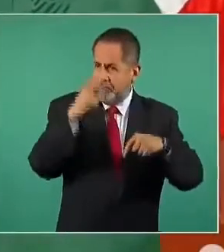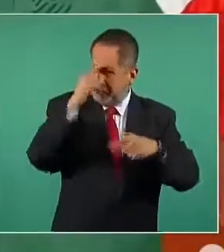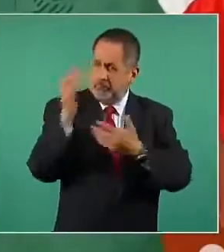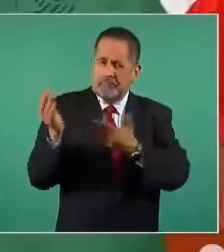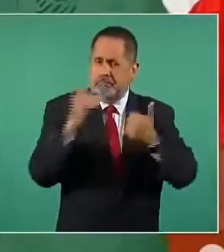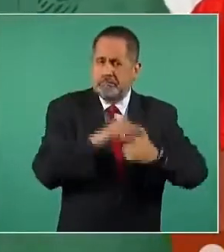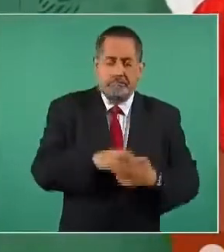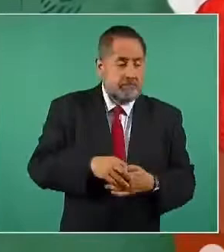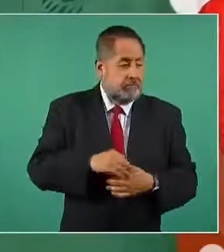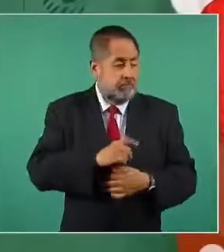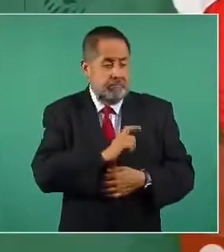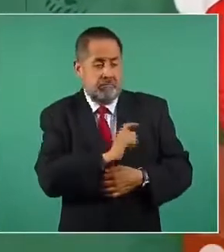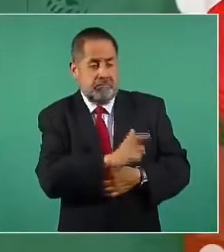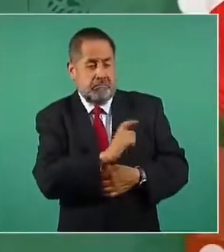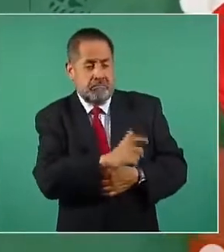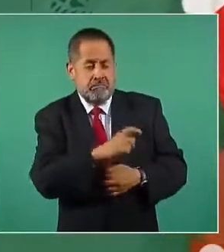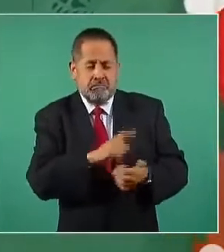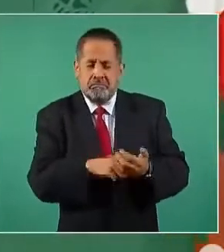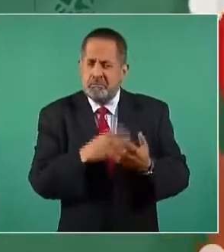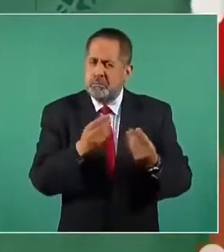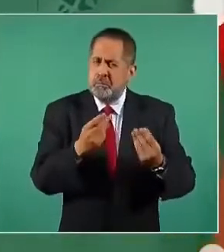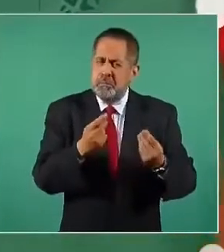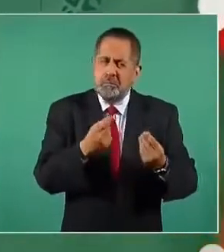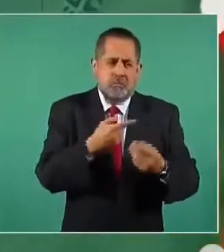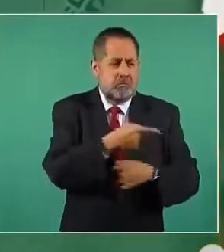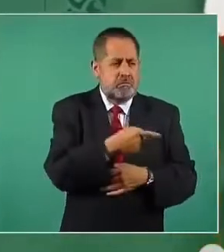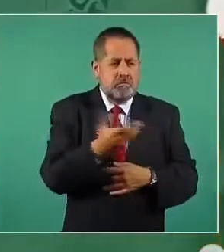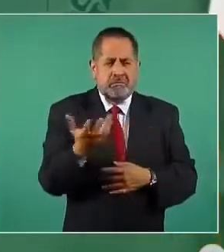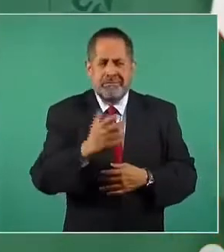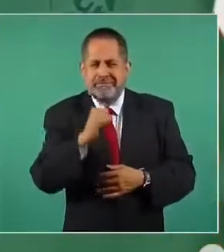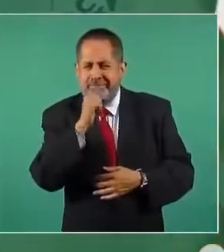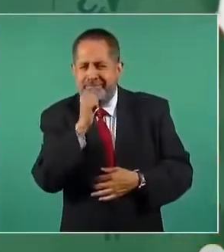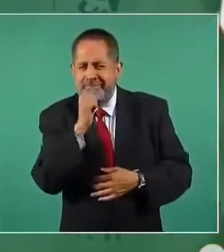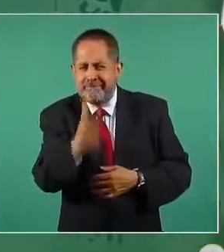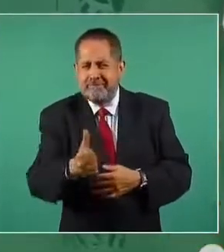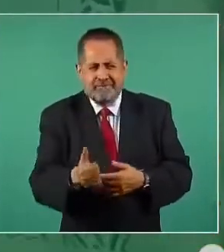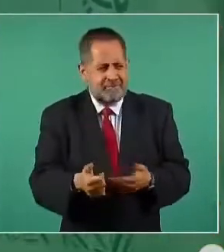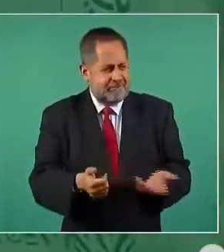Se gastaba muchísimo, no hacían nada,